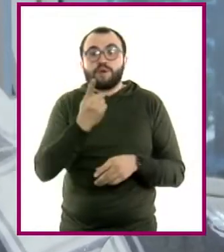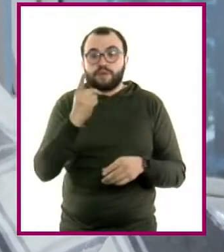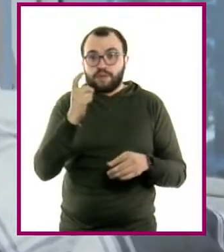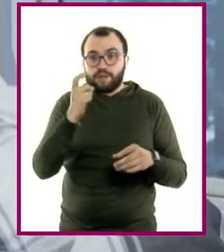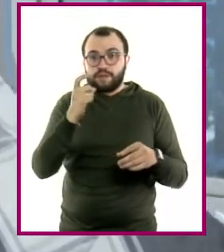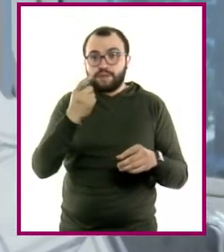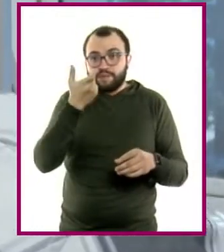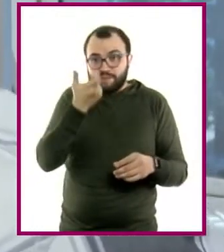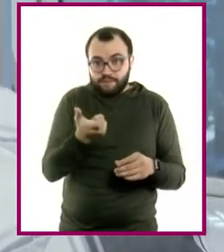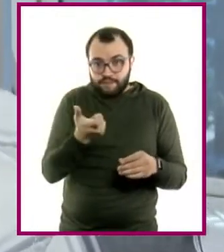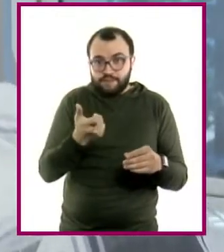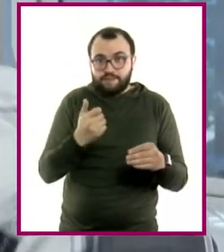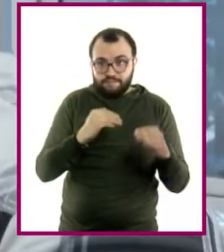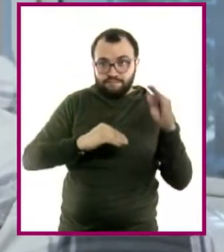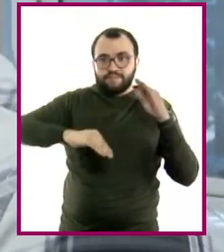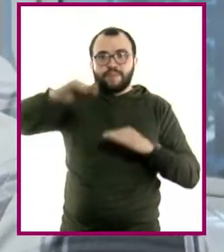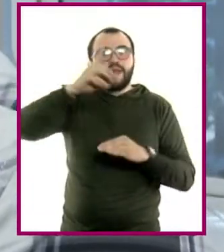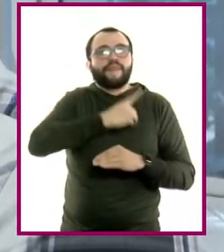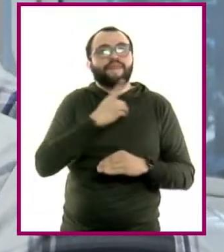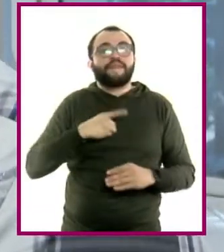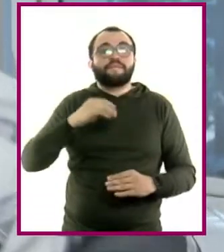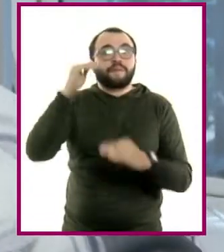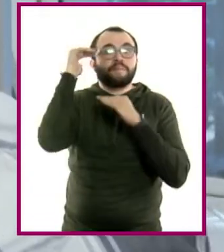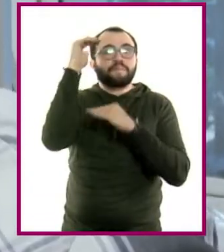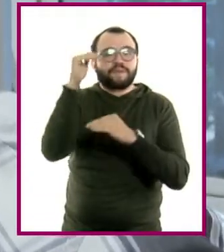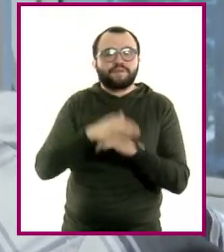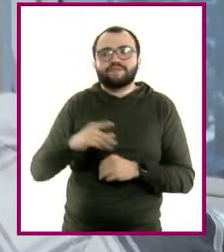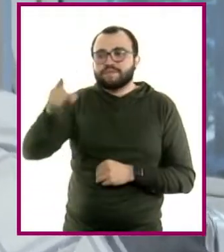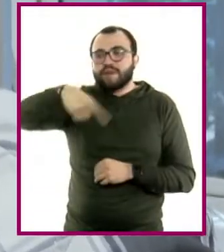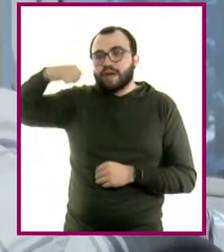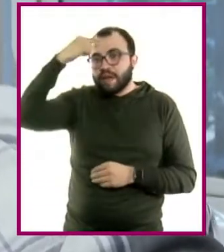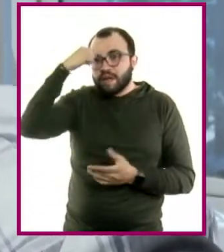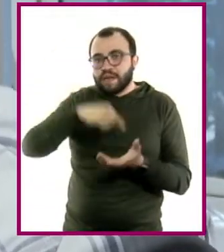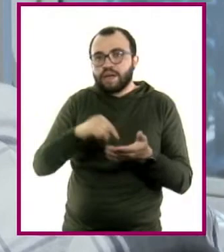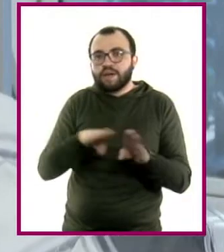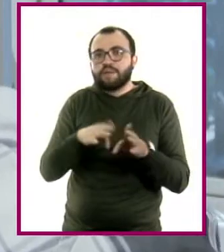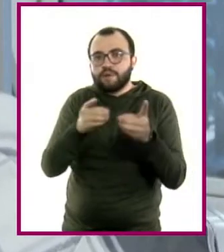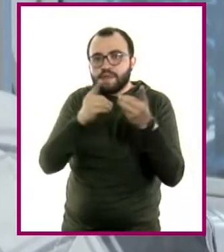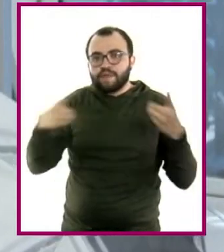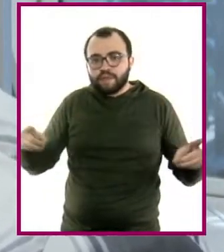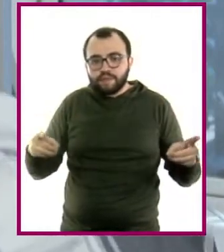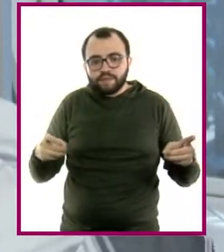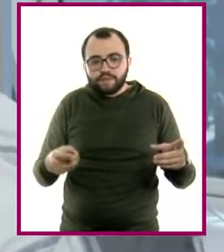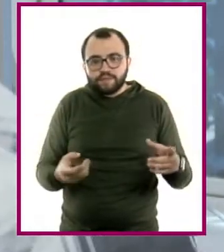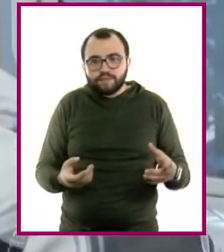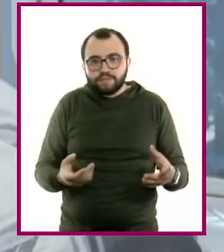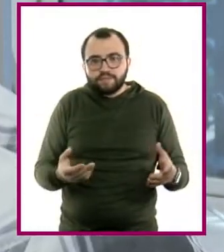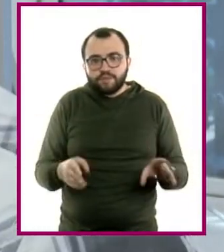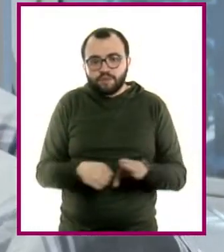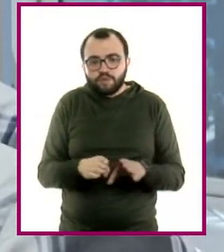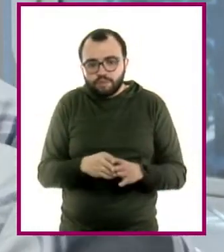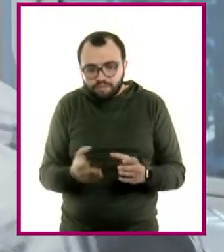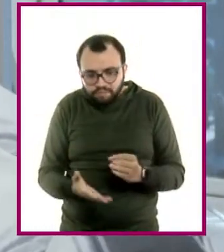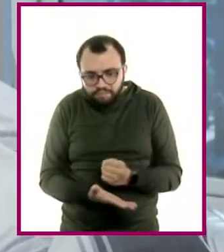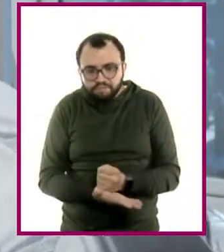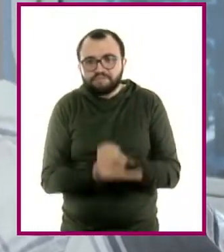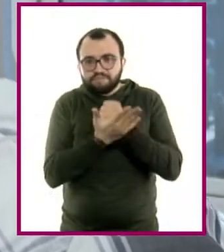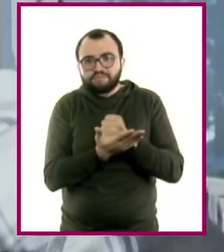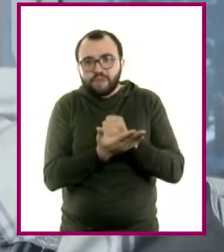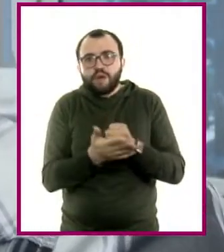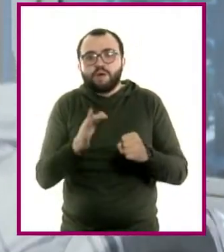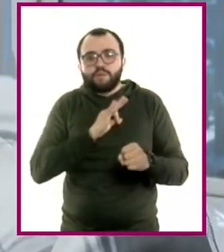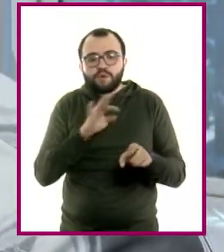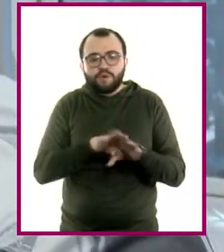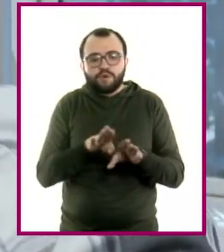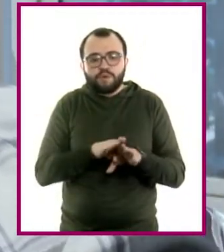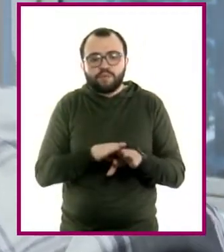límites. Muchos de ellos creen que un desarrollo sostenible apoyaría un comercio más libre. Claro, si tuviesen la seguridad de